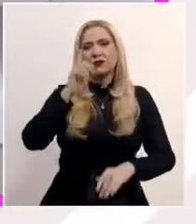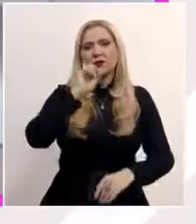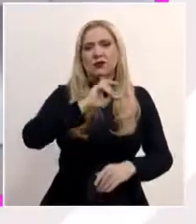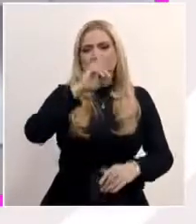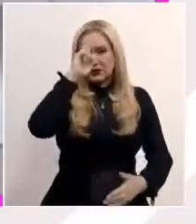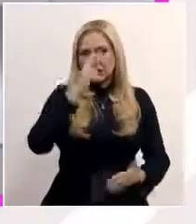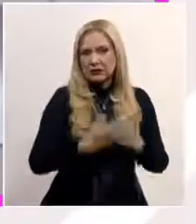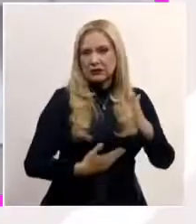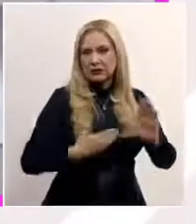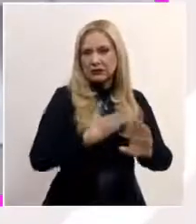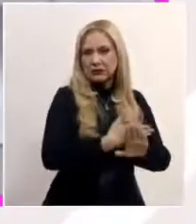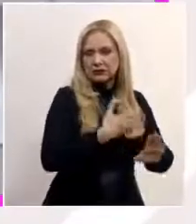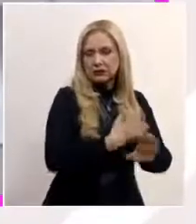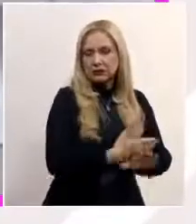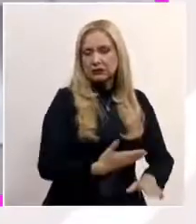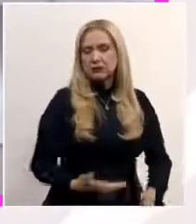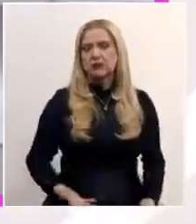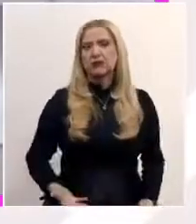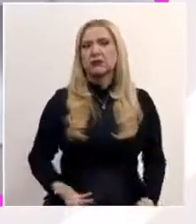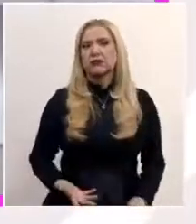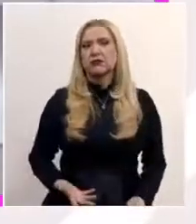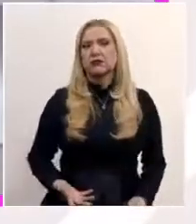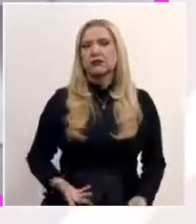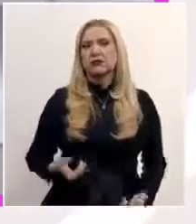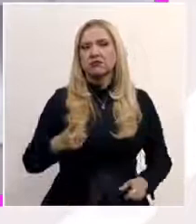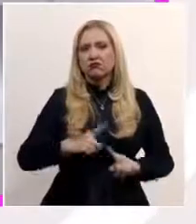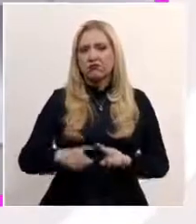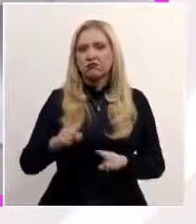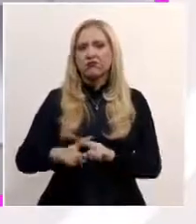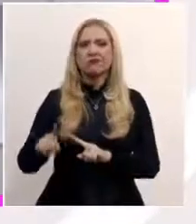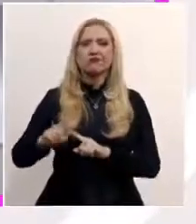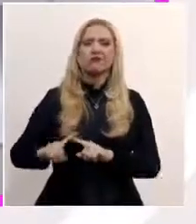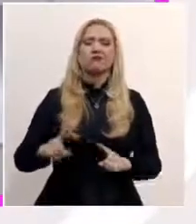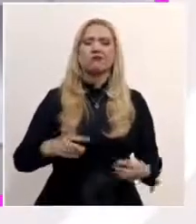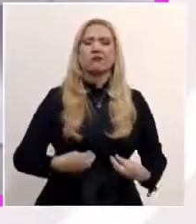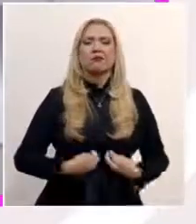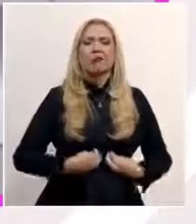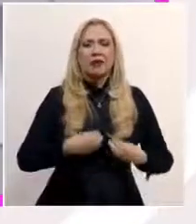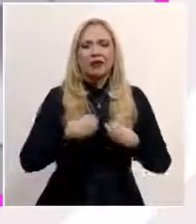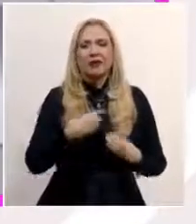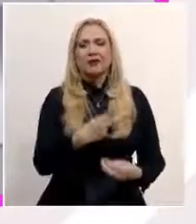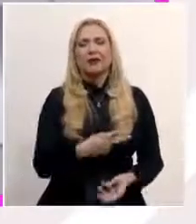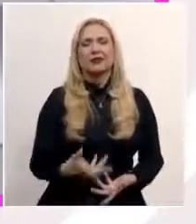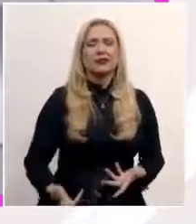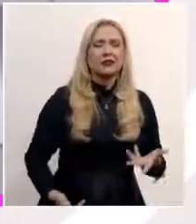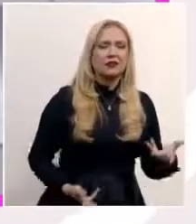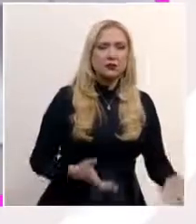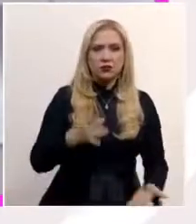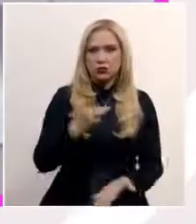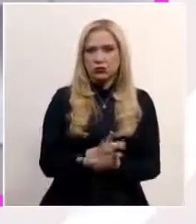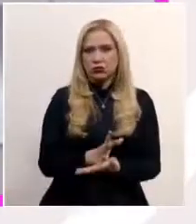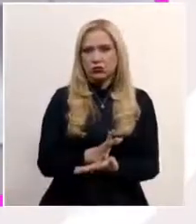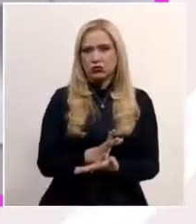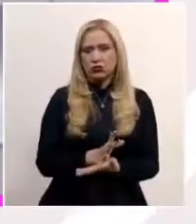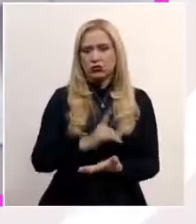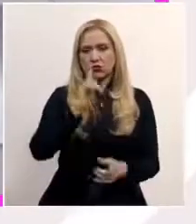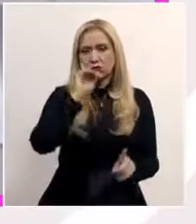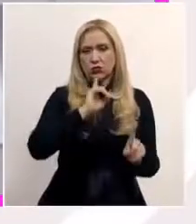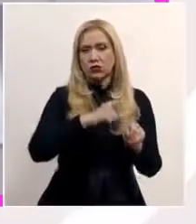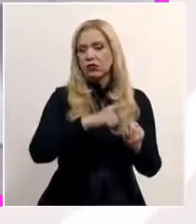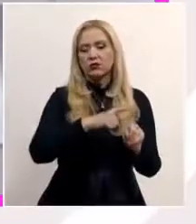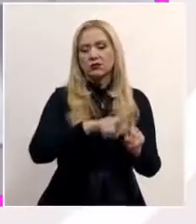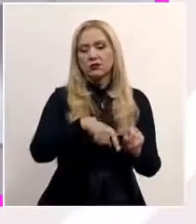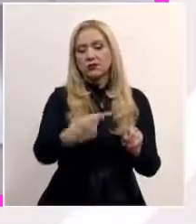impacta en muchos ámbitos de la vida, no solo de la mujer afectada, sino de sus familias, ¿no? O